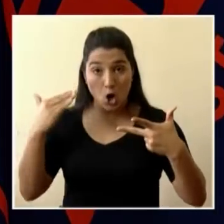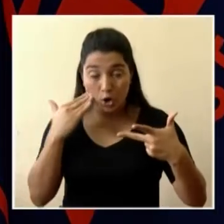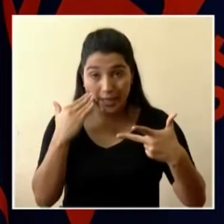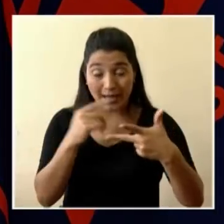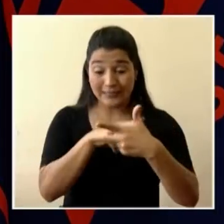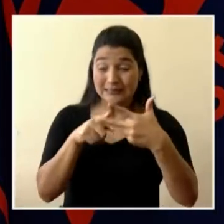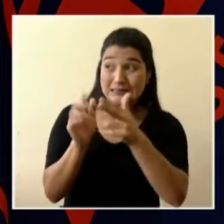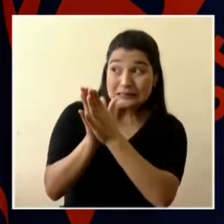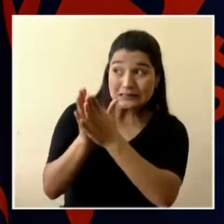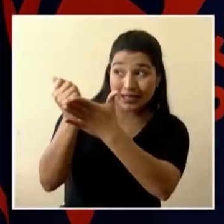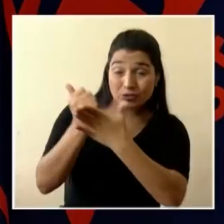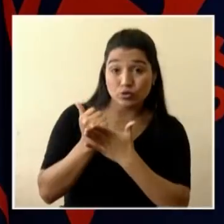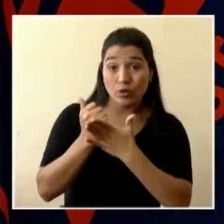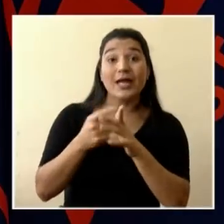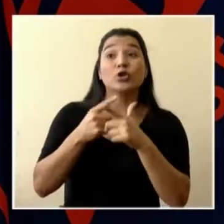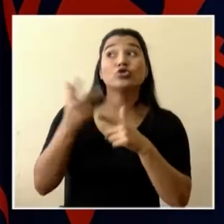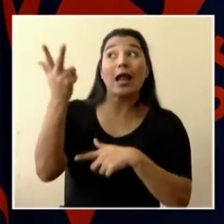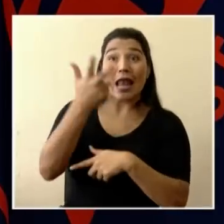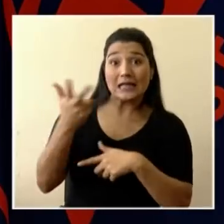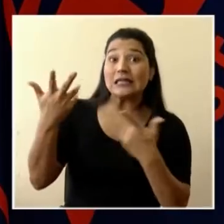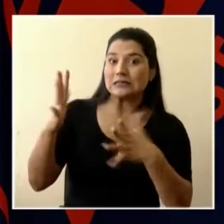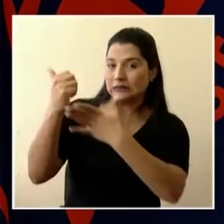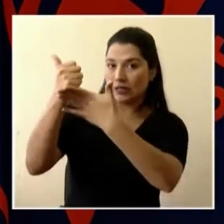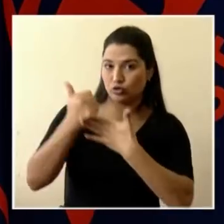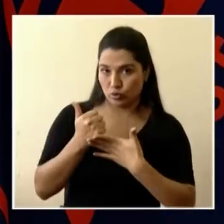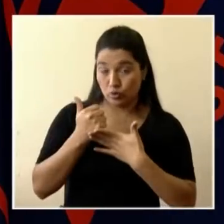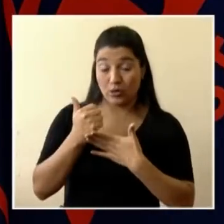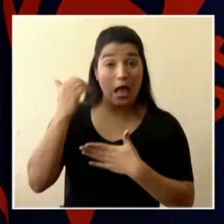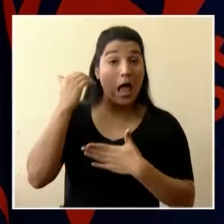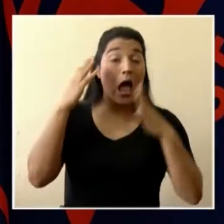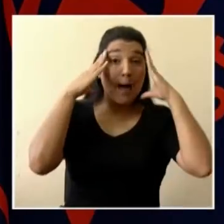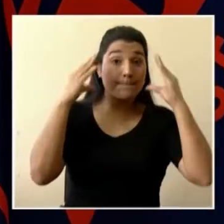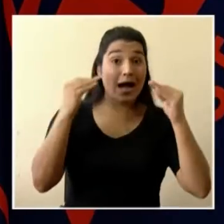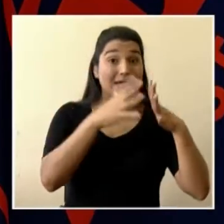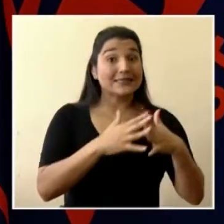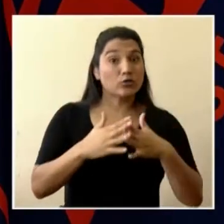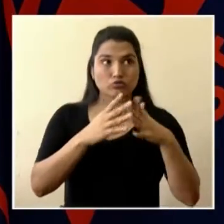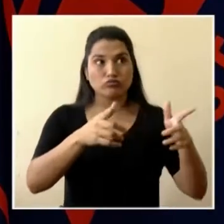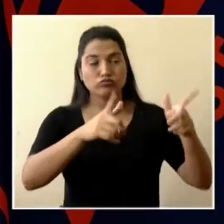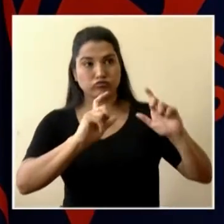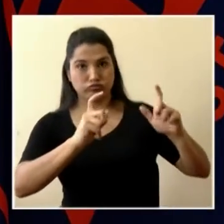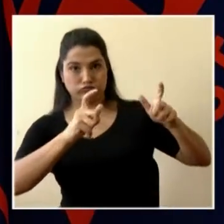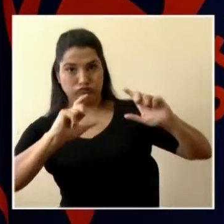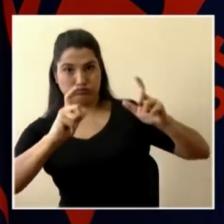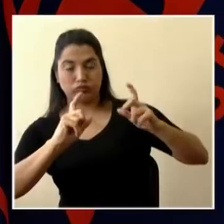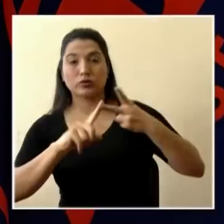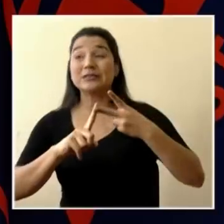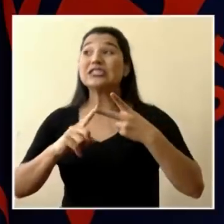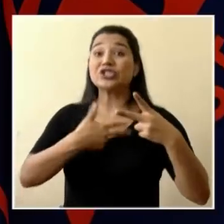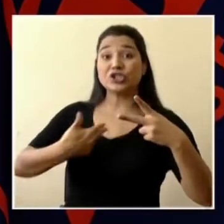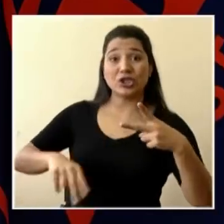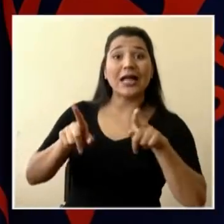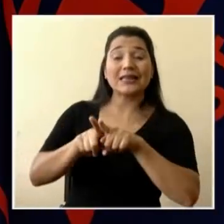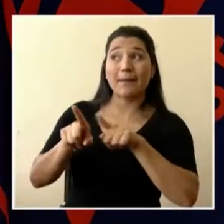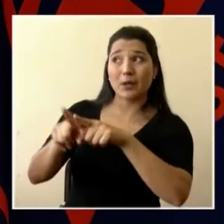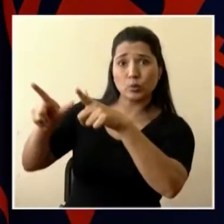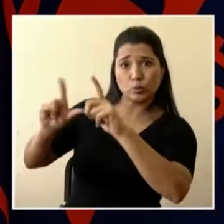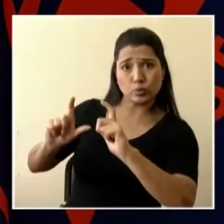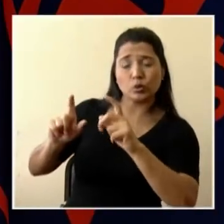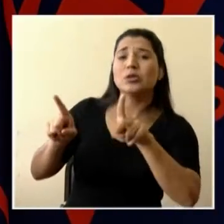solicitamos ayuda y las tres embajadas nos han ayudado. De hecho, la Embajada de Estados Unidos nos ayudó con insumos, la Embajada de China nos ha ayudado con insumos y